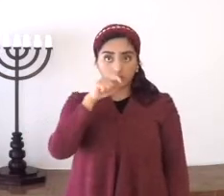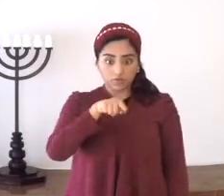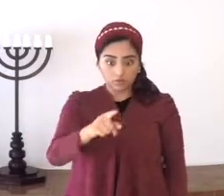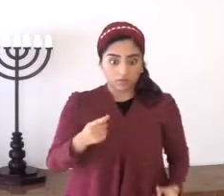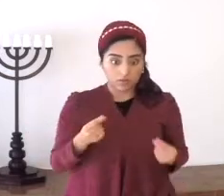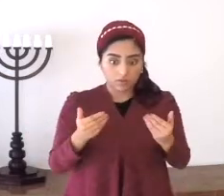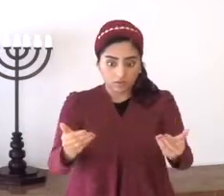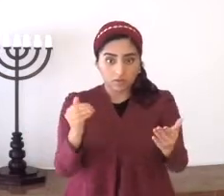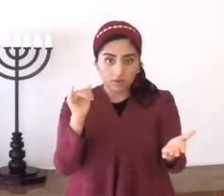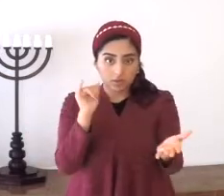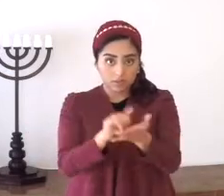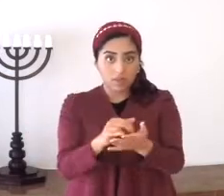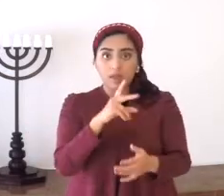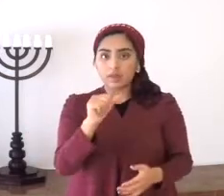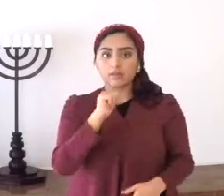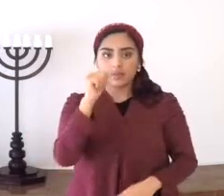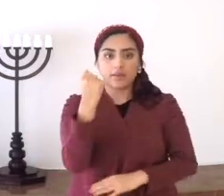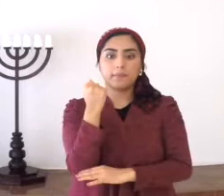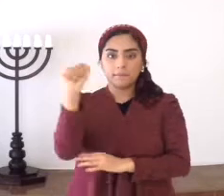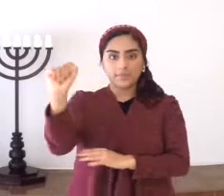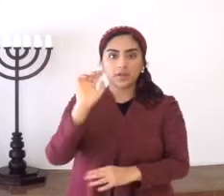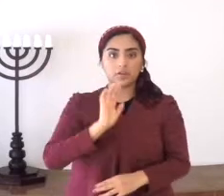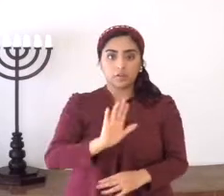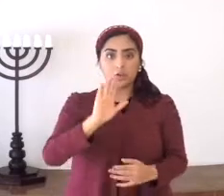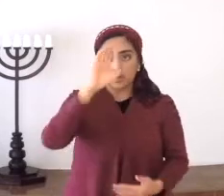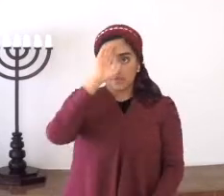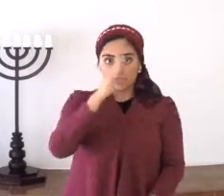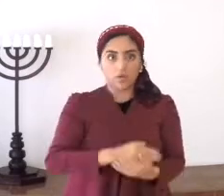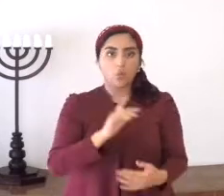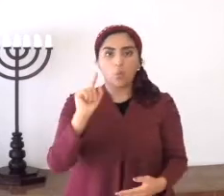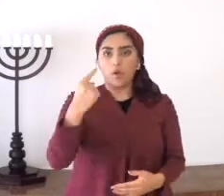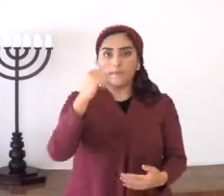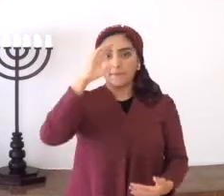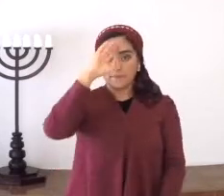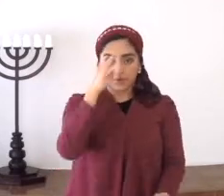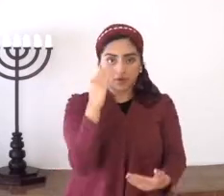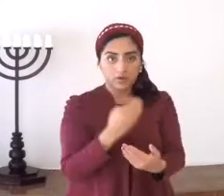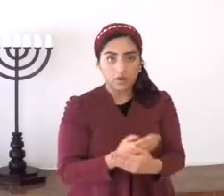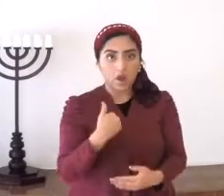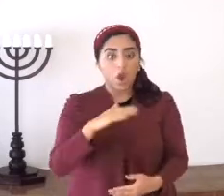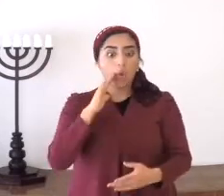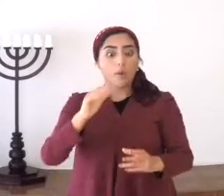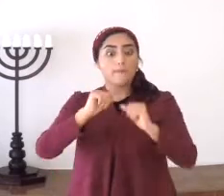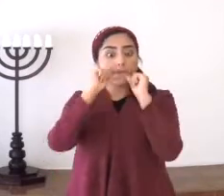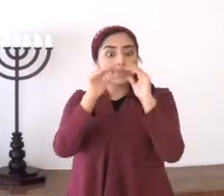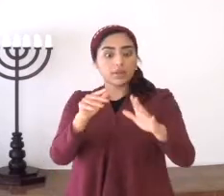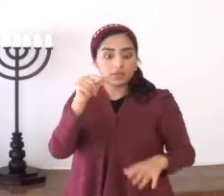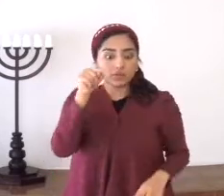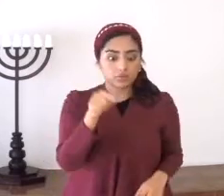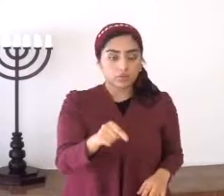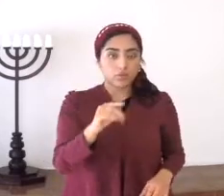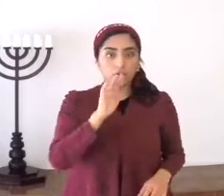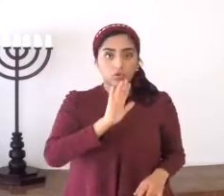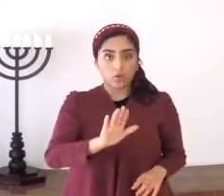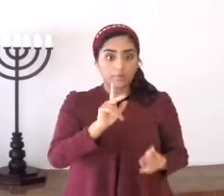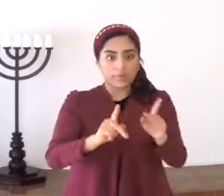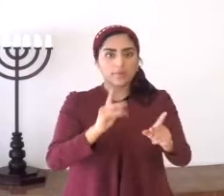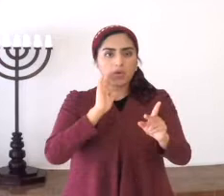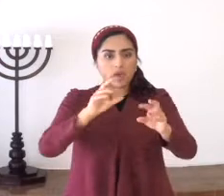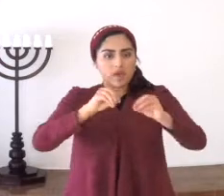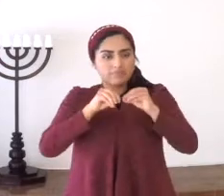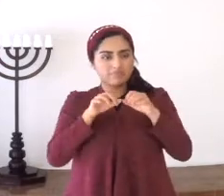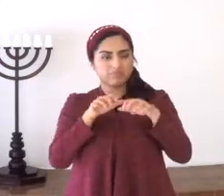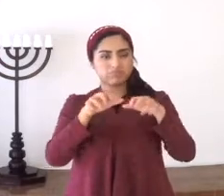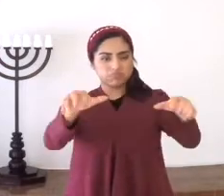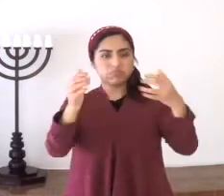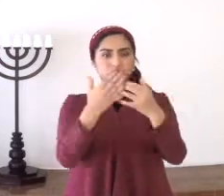dice Yahweh, que por cuanto has hecho esto y no me has rehusado tu hijo único, de